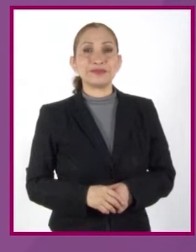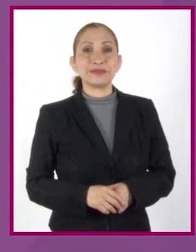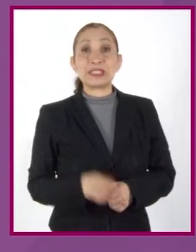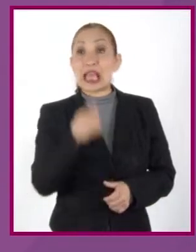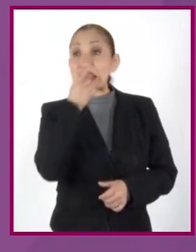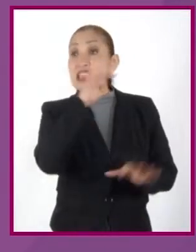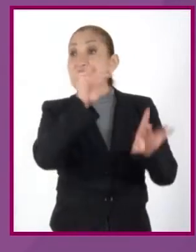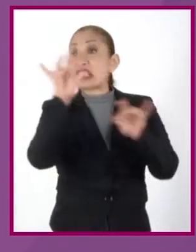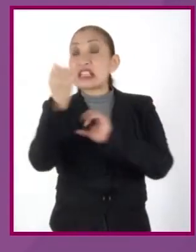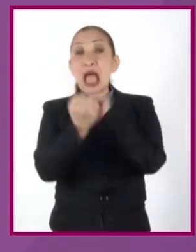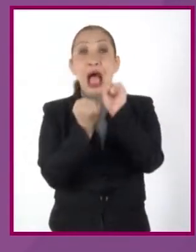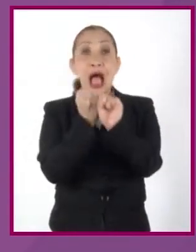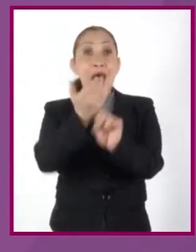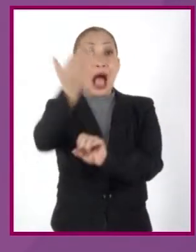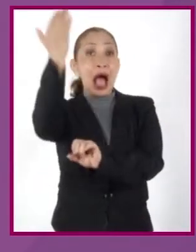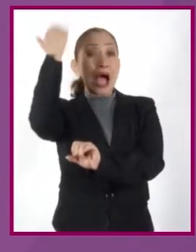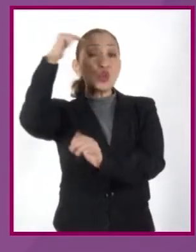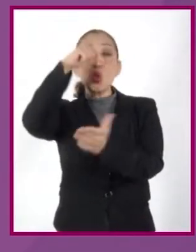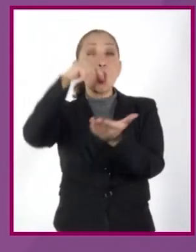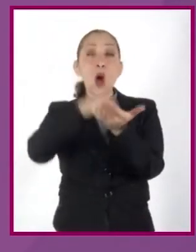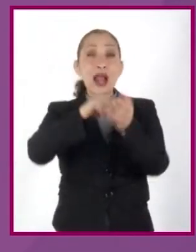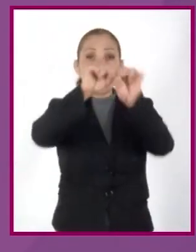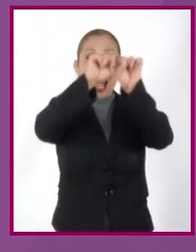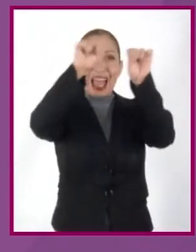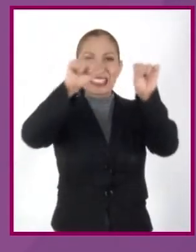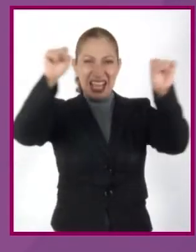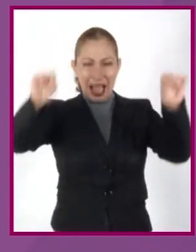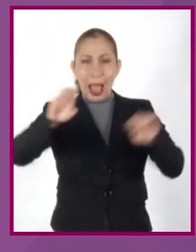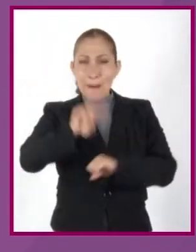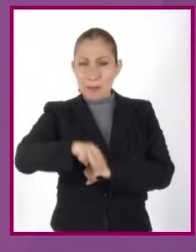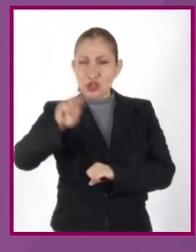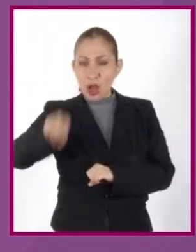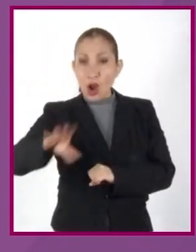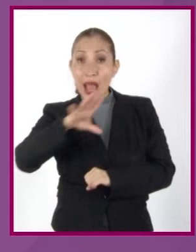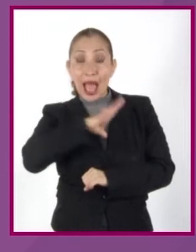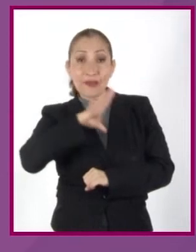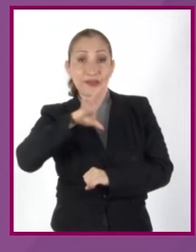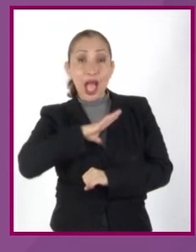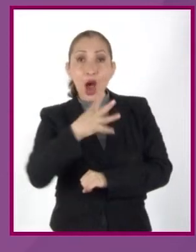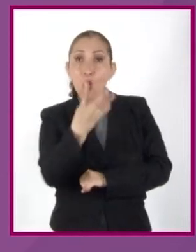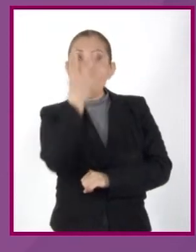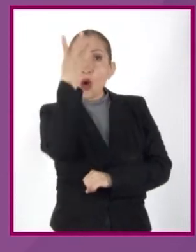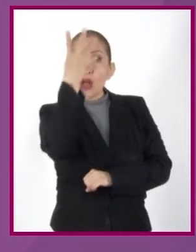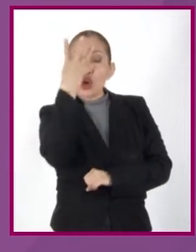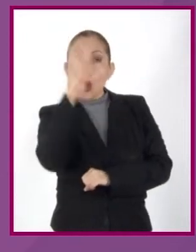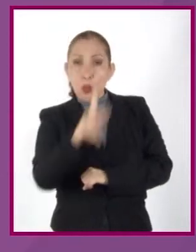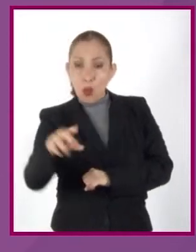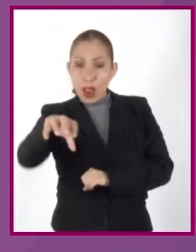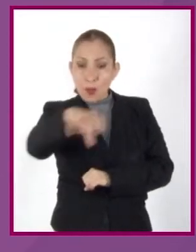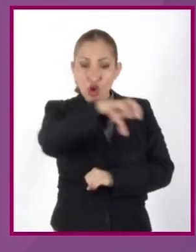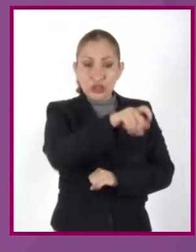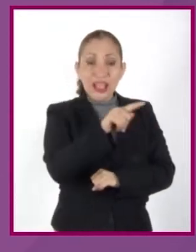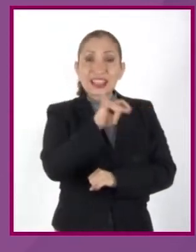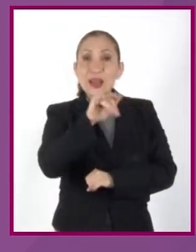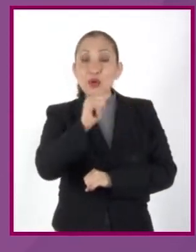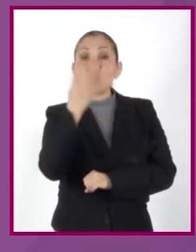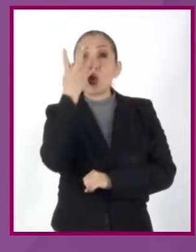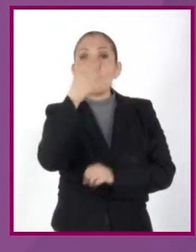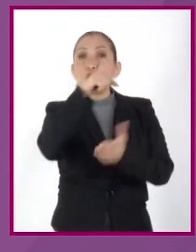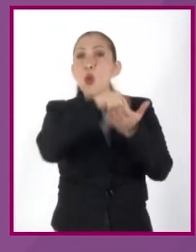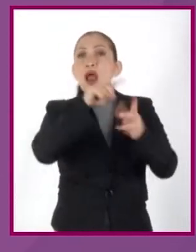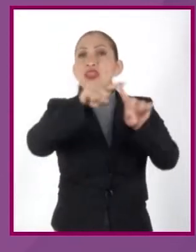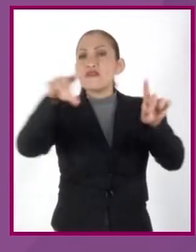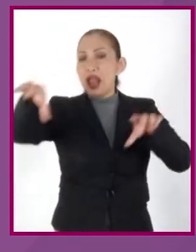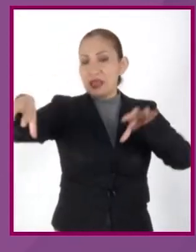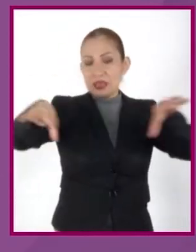Se dice que hace muchos años, en un lugar de la Sierra de Michoacán, existían 4 tribus que habitaban 4 parajes